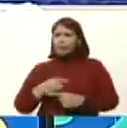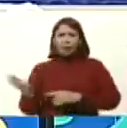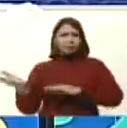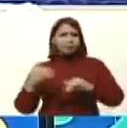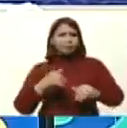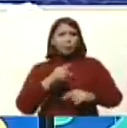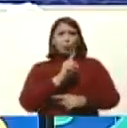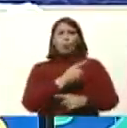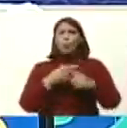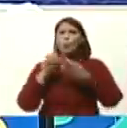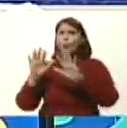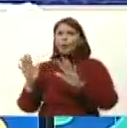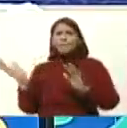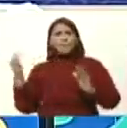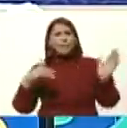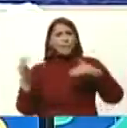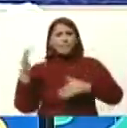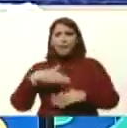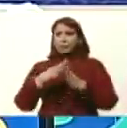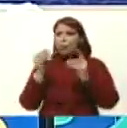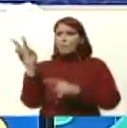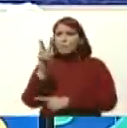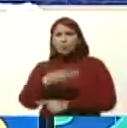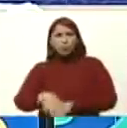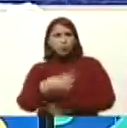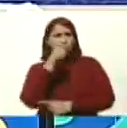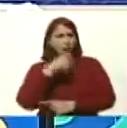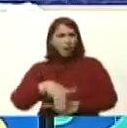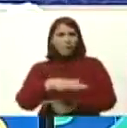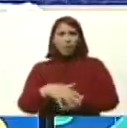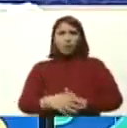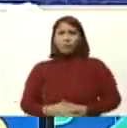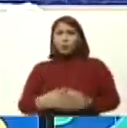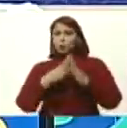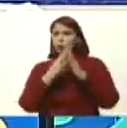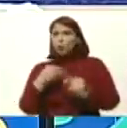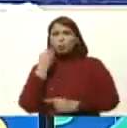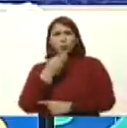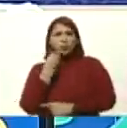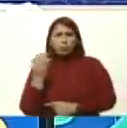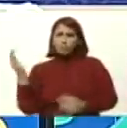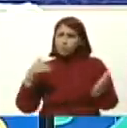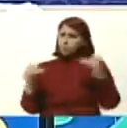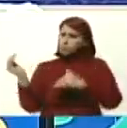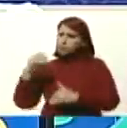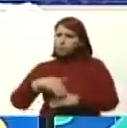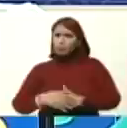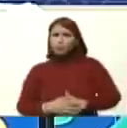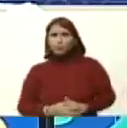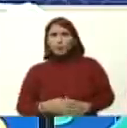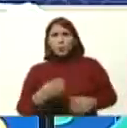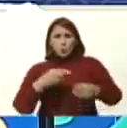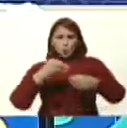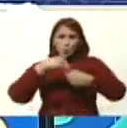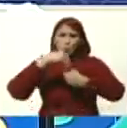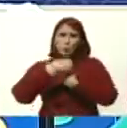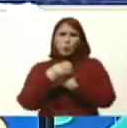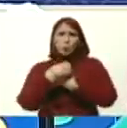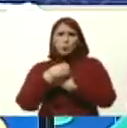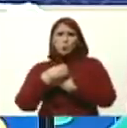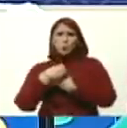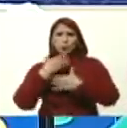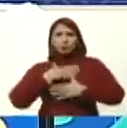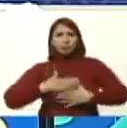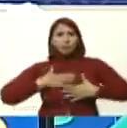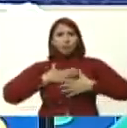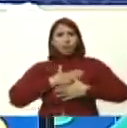1x10. Vengan todos los venezolanos, todas las venezolanas, toda la juventud, vengan. Para que sientan el placer de luchar por